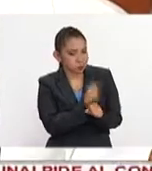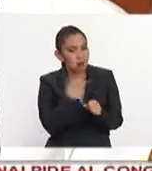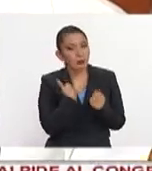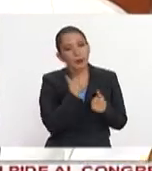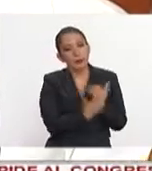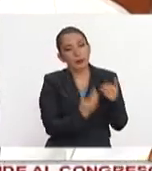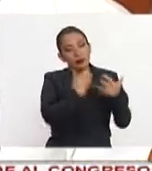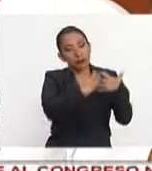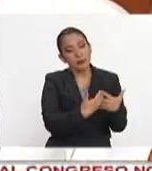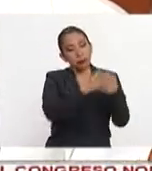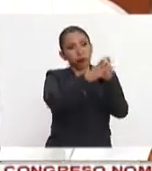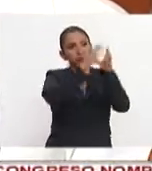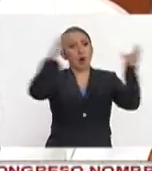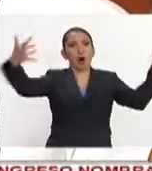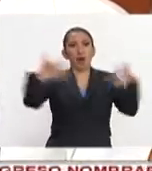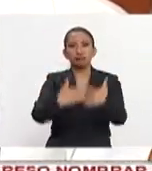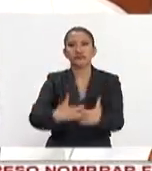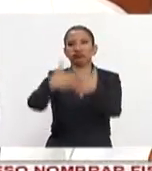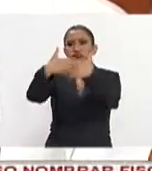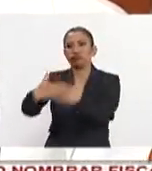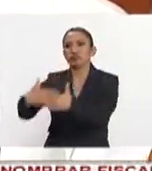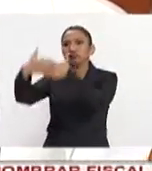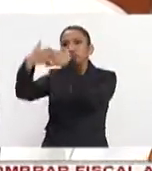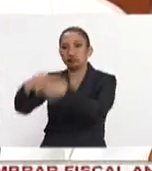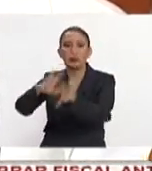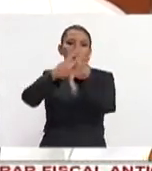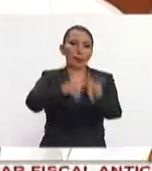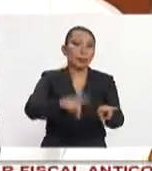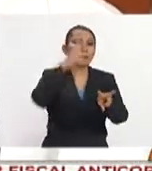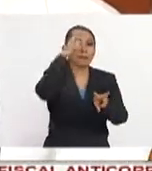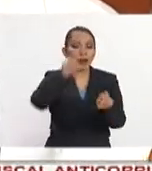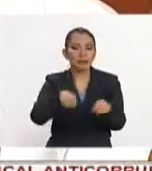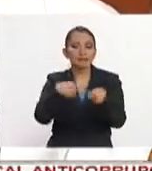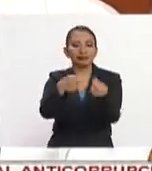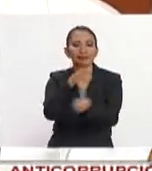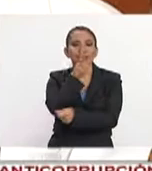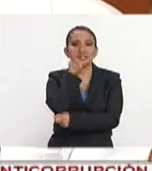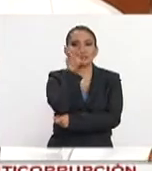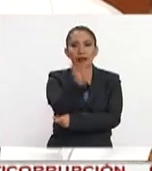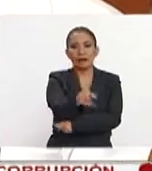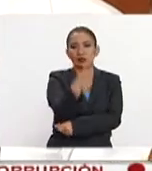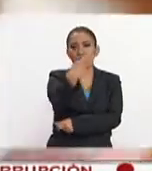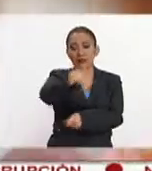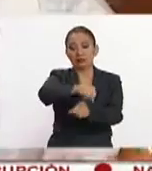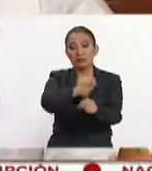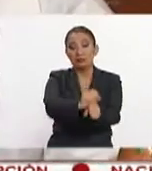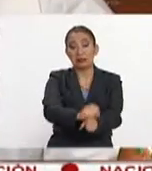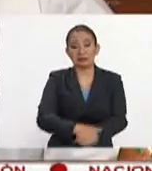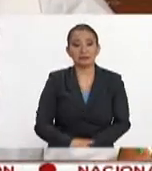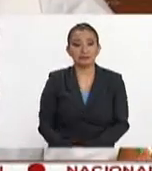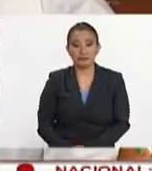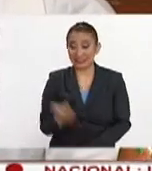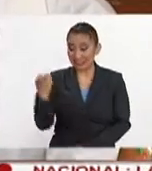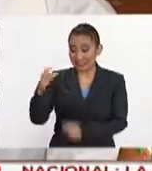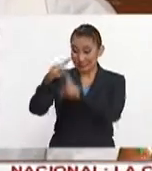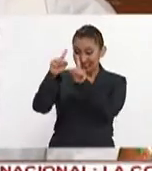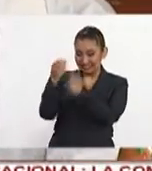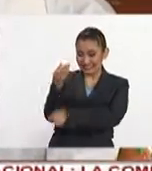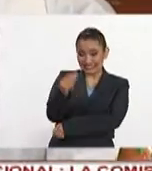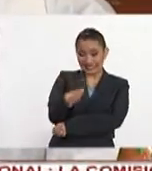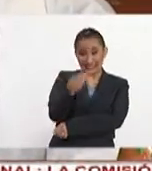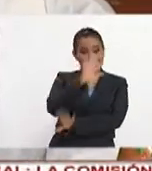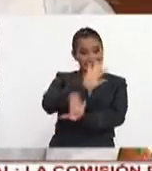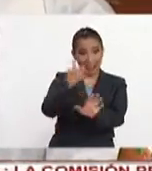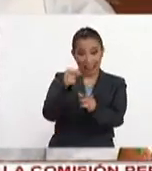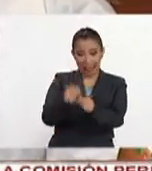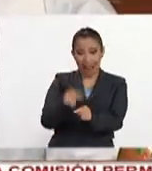serie de máquinas de gran tamaño realizan el análisis para entregar el resultado en una semana. Este equipo, una vez que se realizara